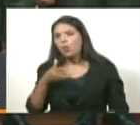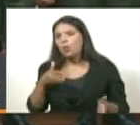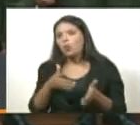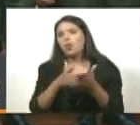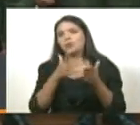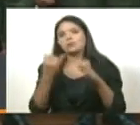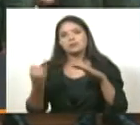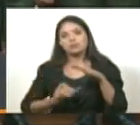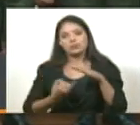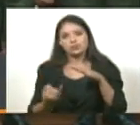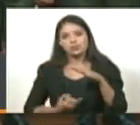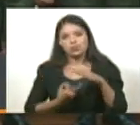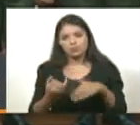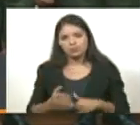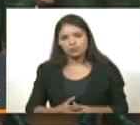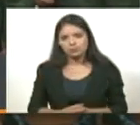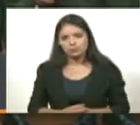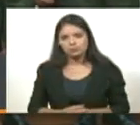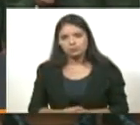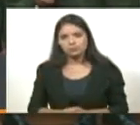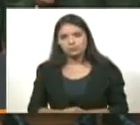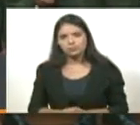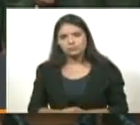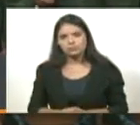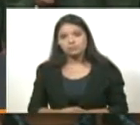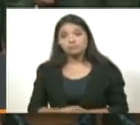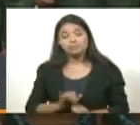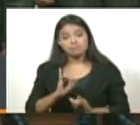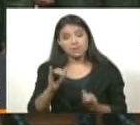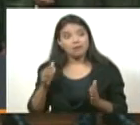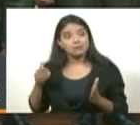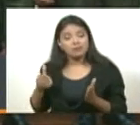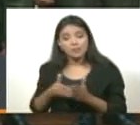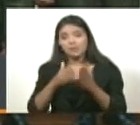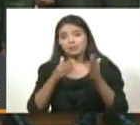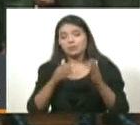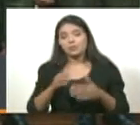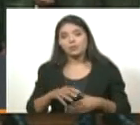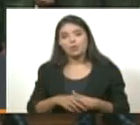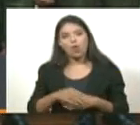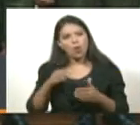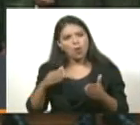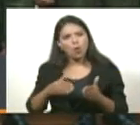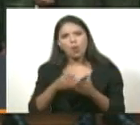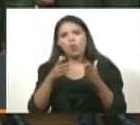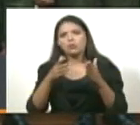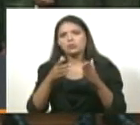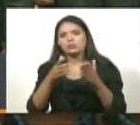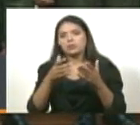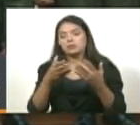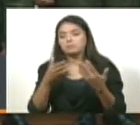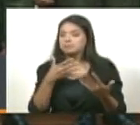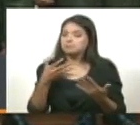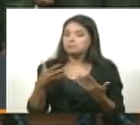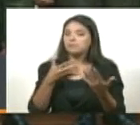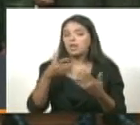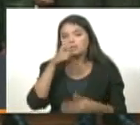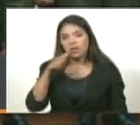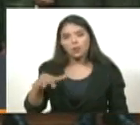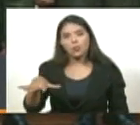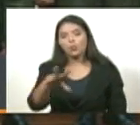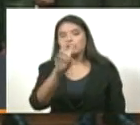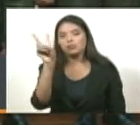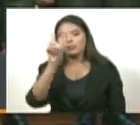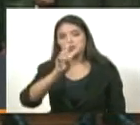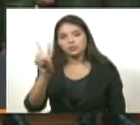unas instituciones, ya se ha arremetido contra el gentilicio del pueblo de